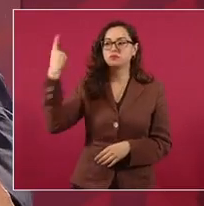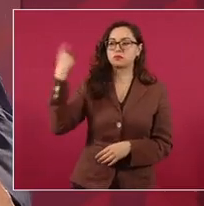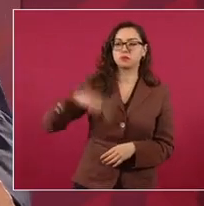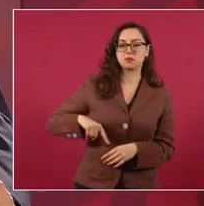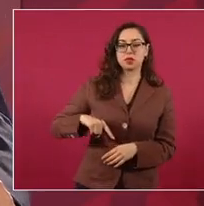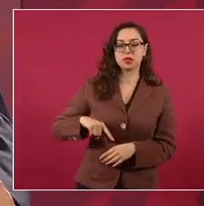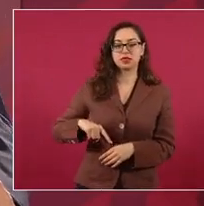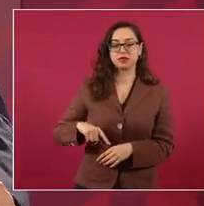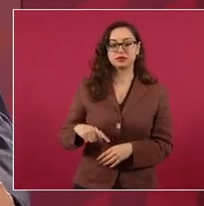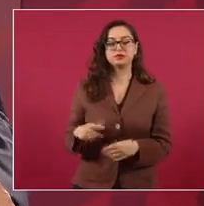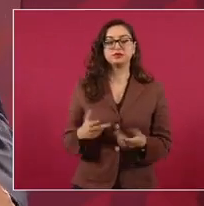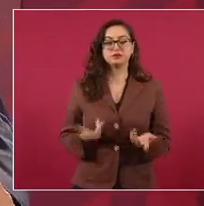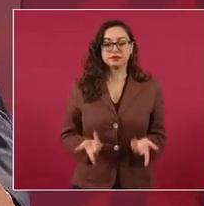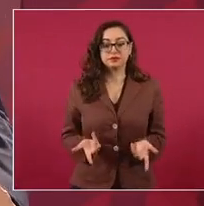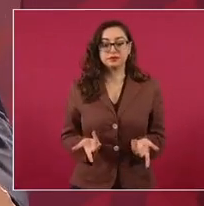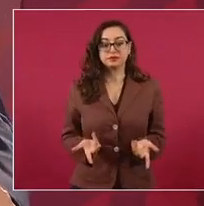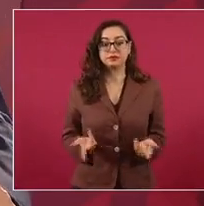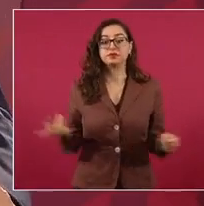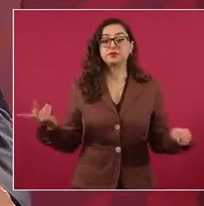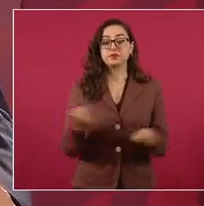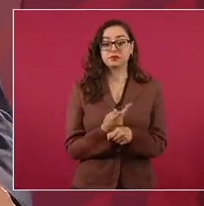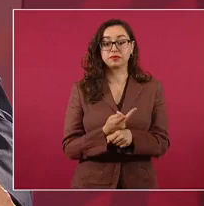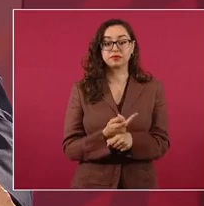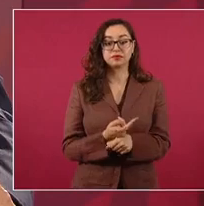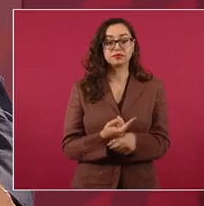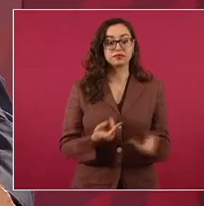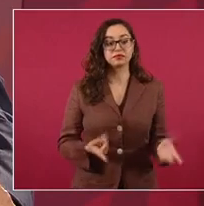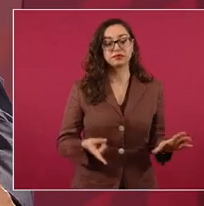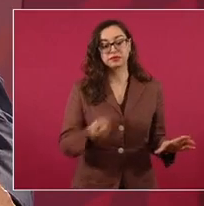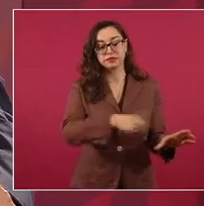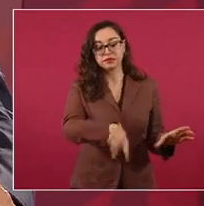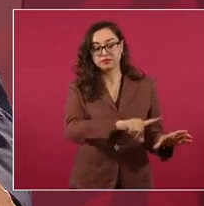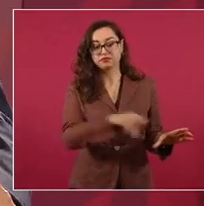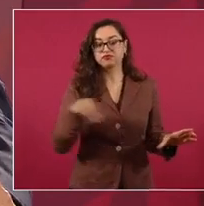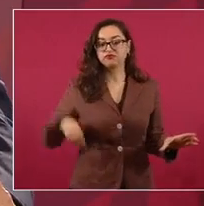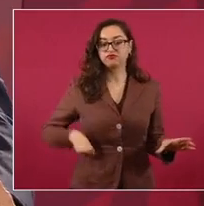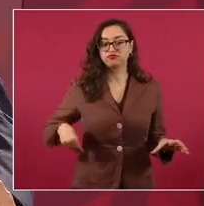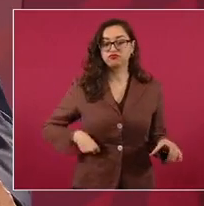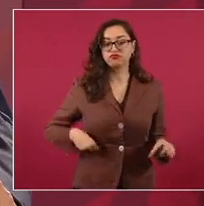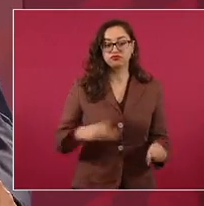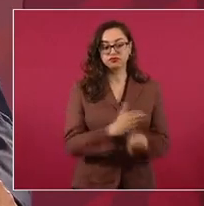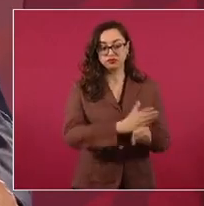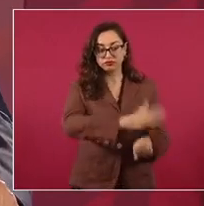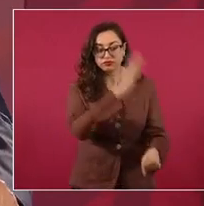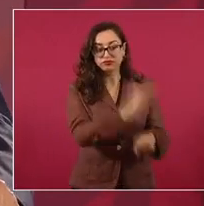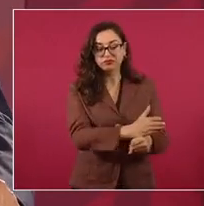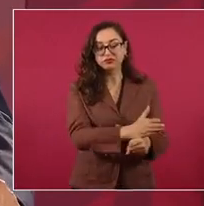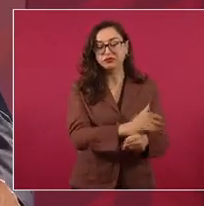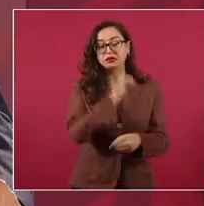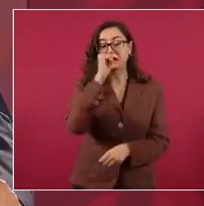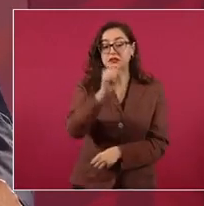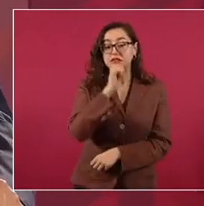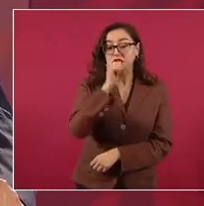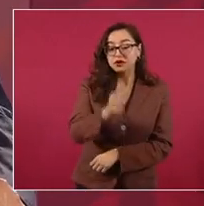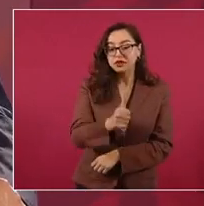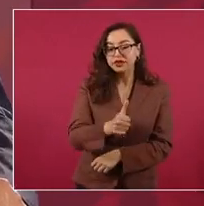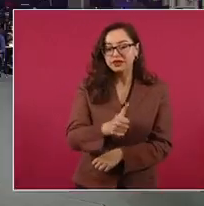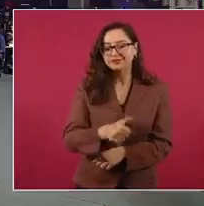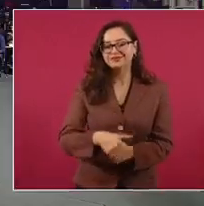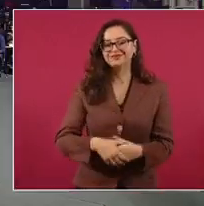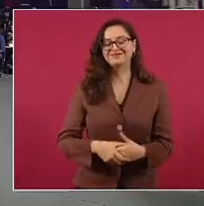acerca de que no va a haber impunidad, pues eso ya